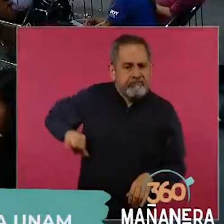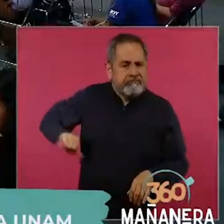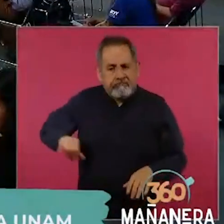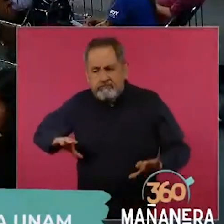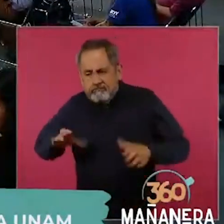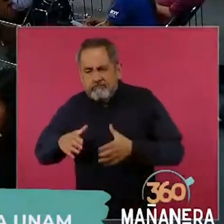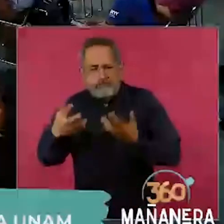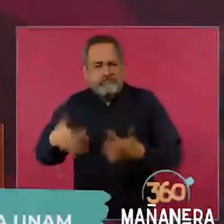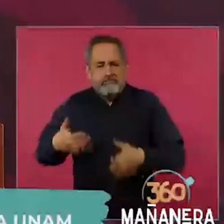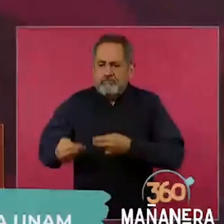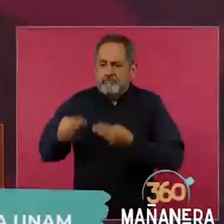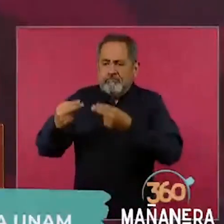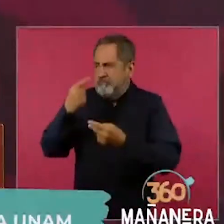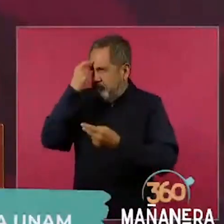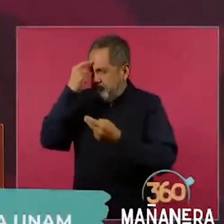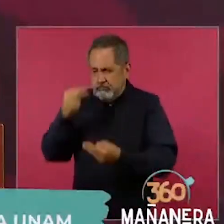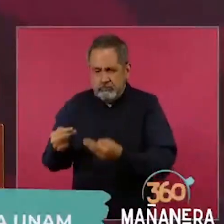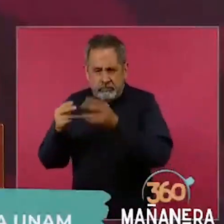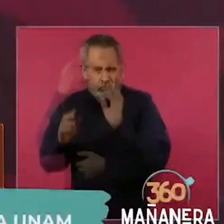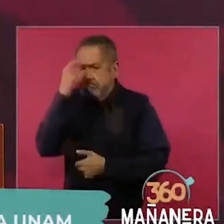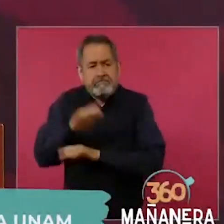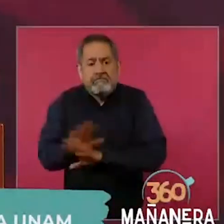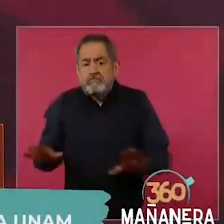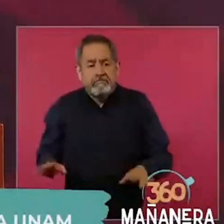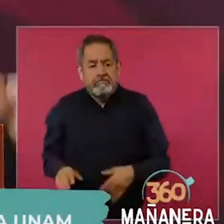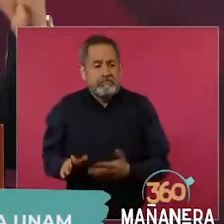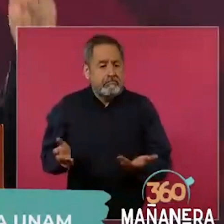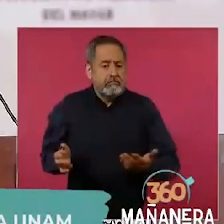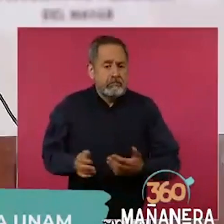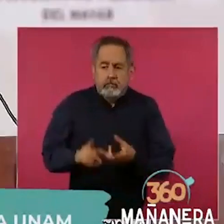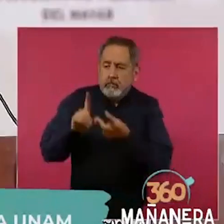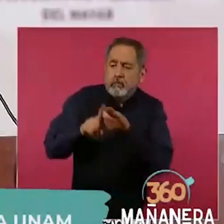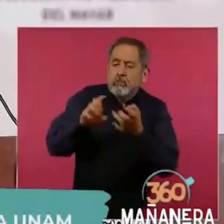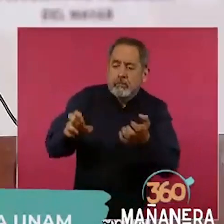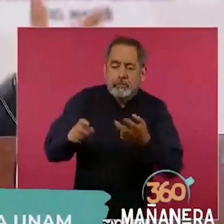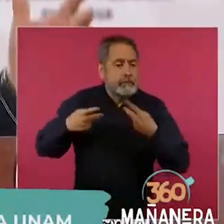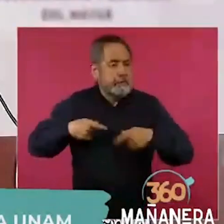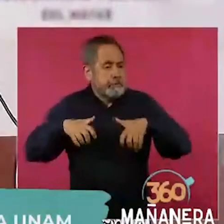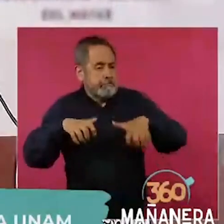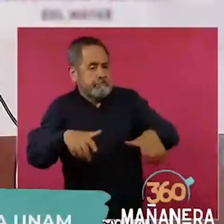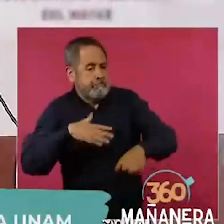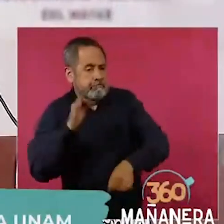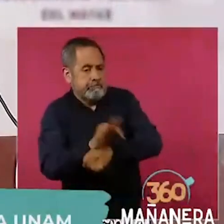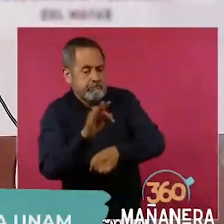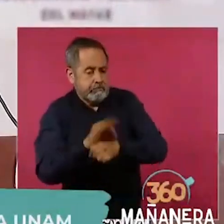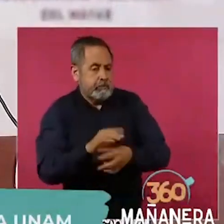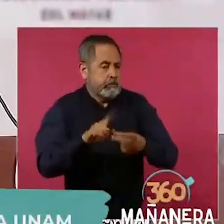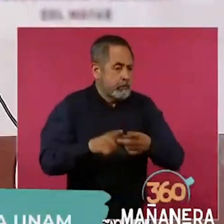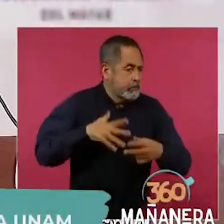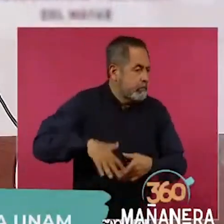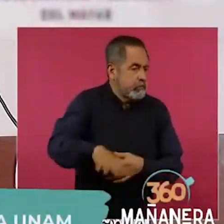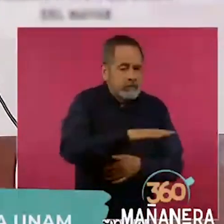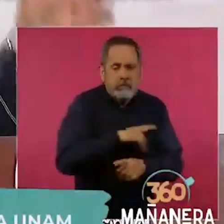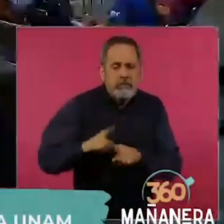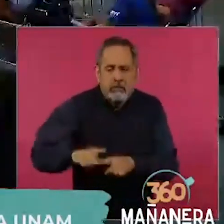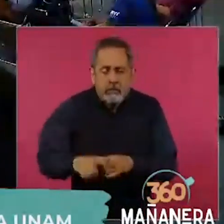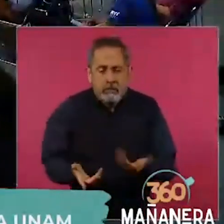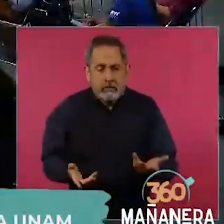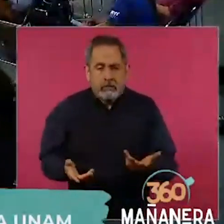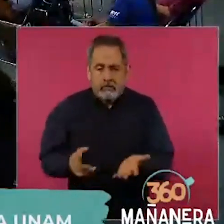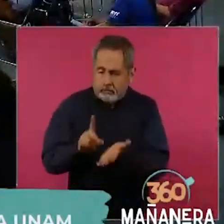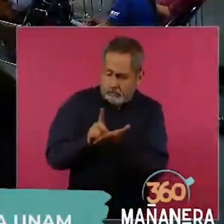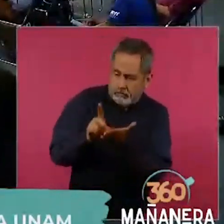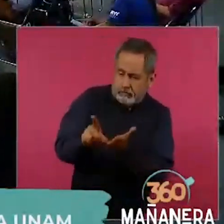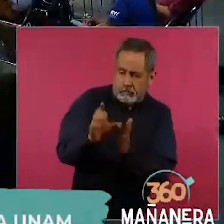y empresariales, por legítimos que sean. ¿Y dónde está el interés público? ¿Quién defiende el interés público? ¿Dónde está el